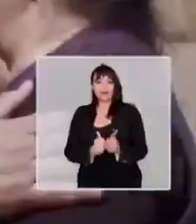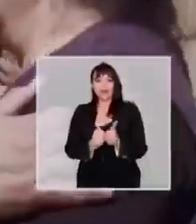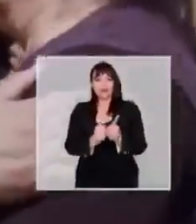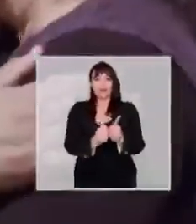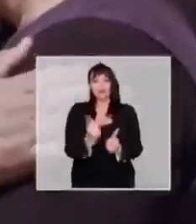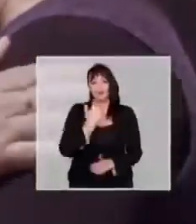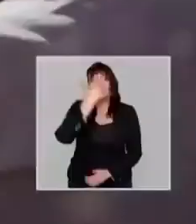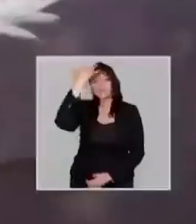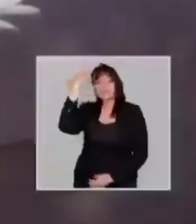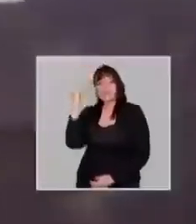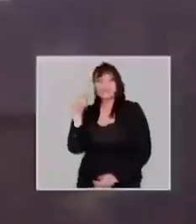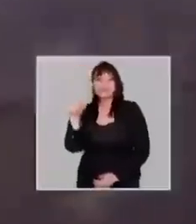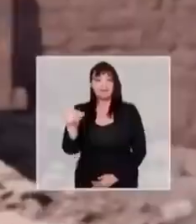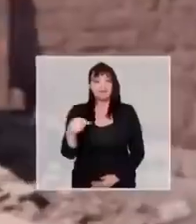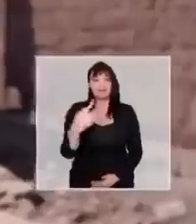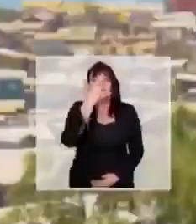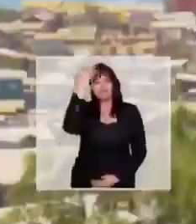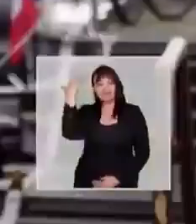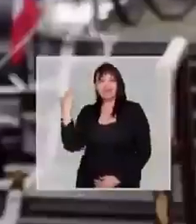¡Gracias!